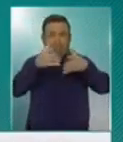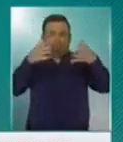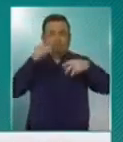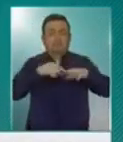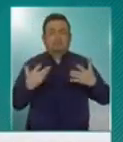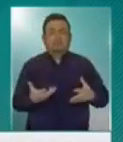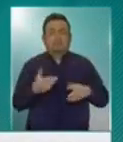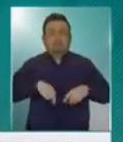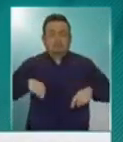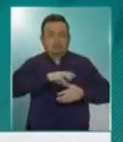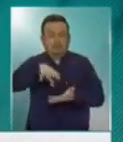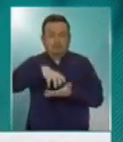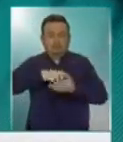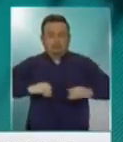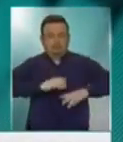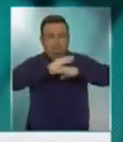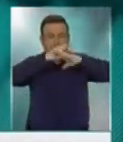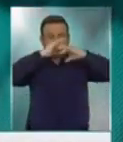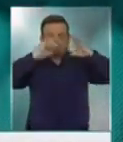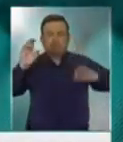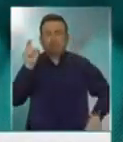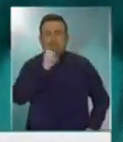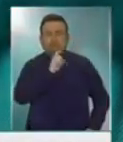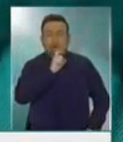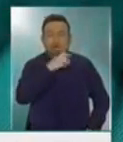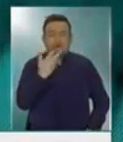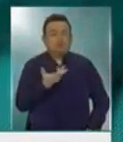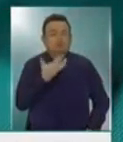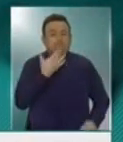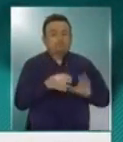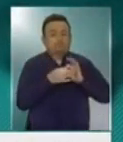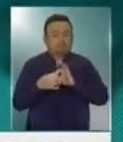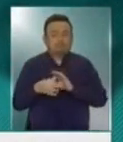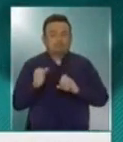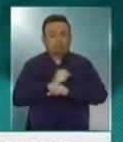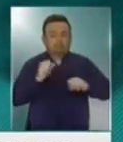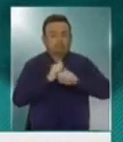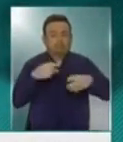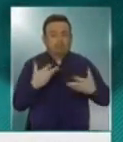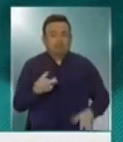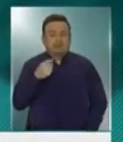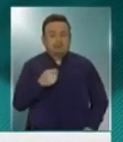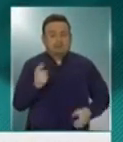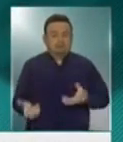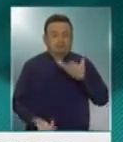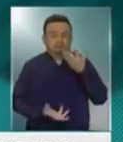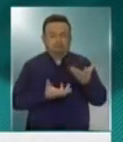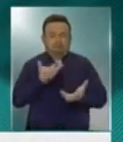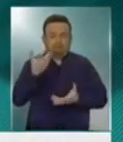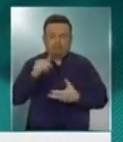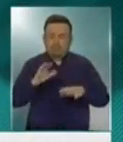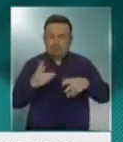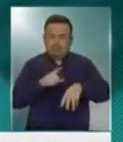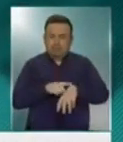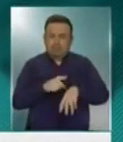a toda la ciudad cubierta con este cielo de color rojizo. La causa de las detonaciones fue este gigantesco incendio que comenzó cerca